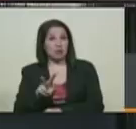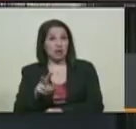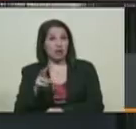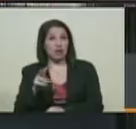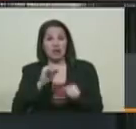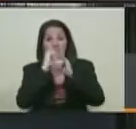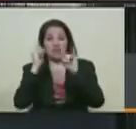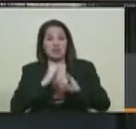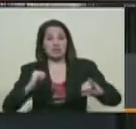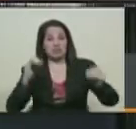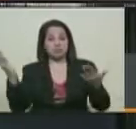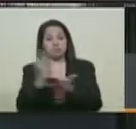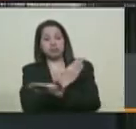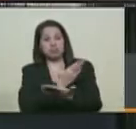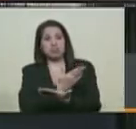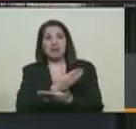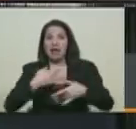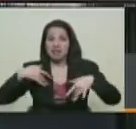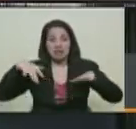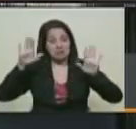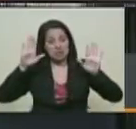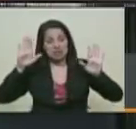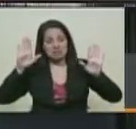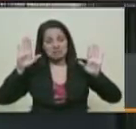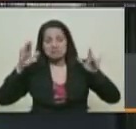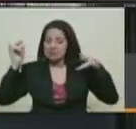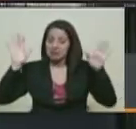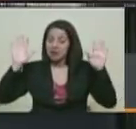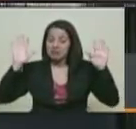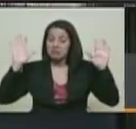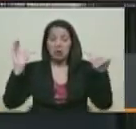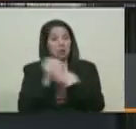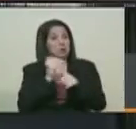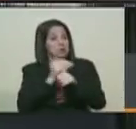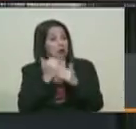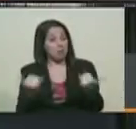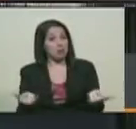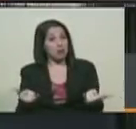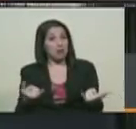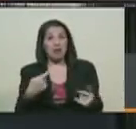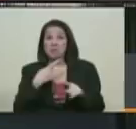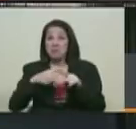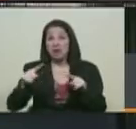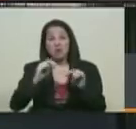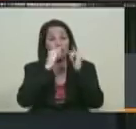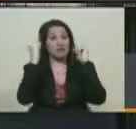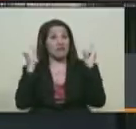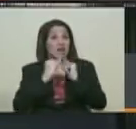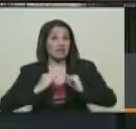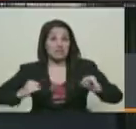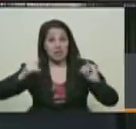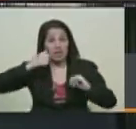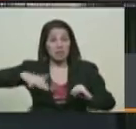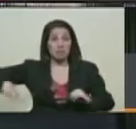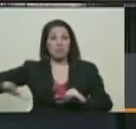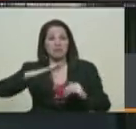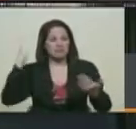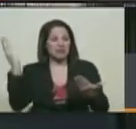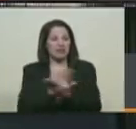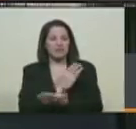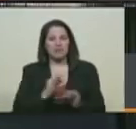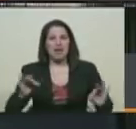No, no. Está bien, lo lograron por ahora, pero la felicidad del pueblo no se las quitó